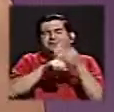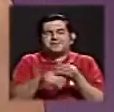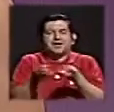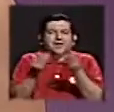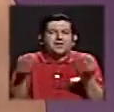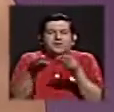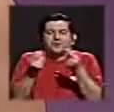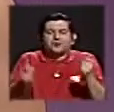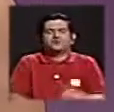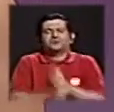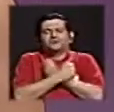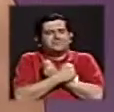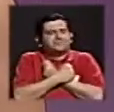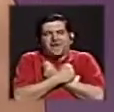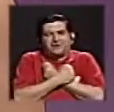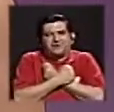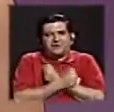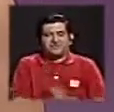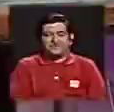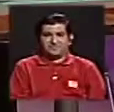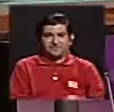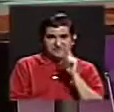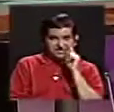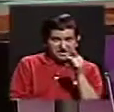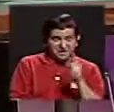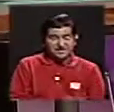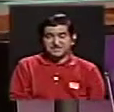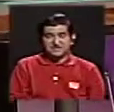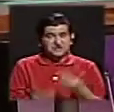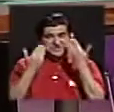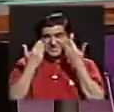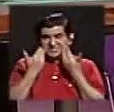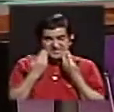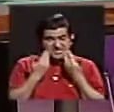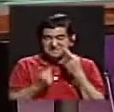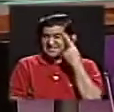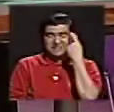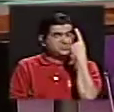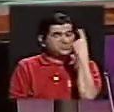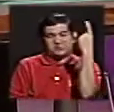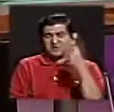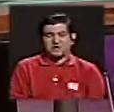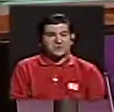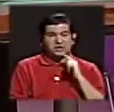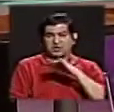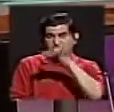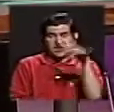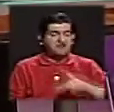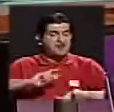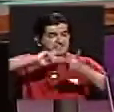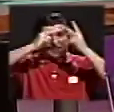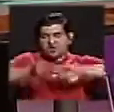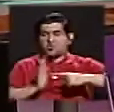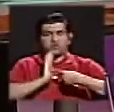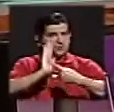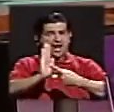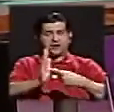frutos del amor, que son tristemente solo fantasías, y tenemos una realidad que nos dice todo lo